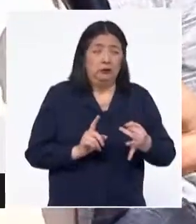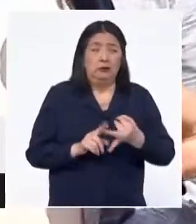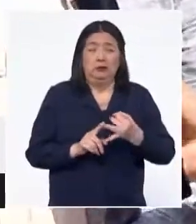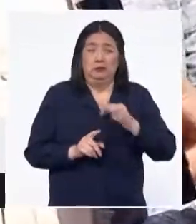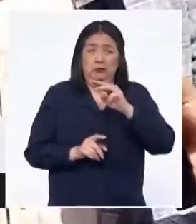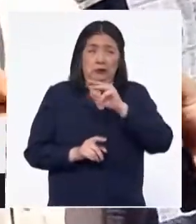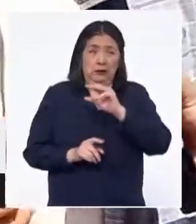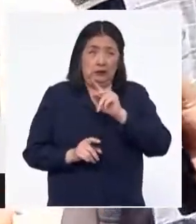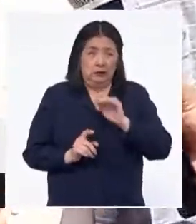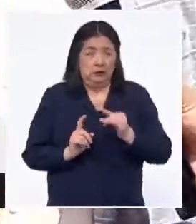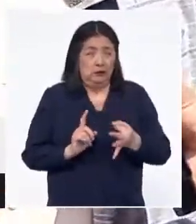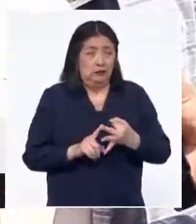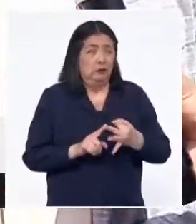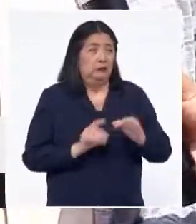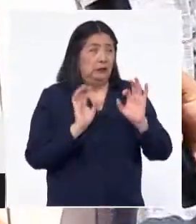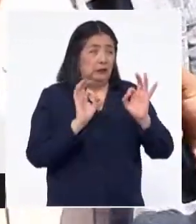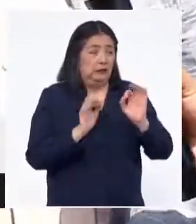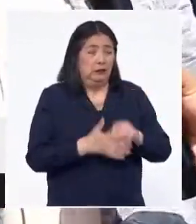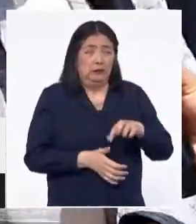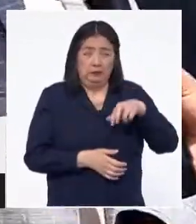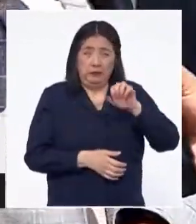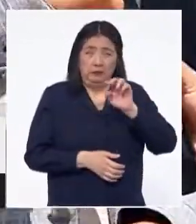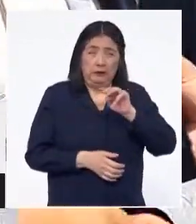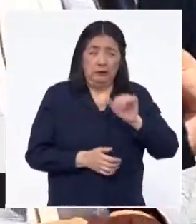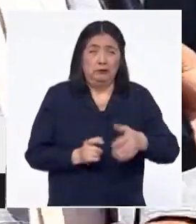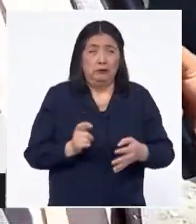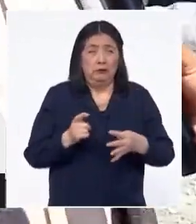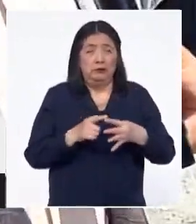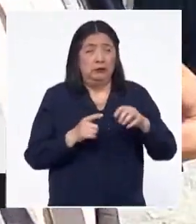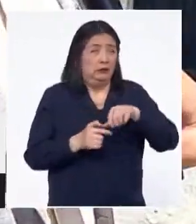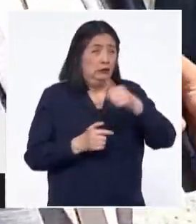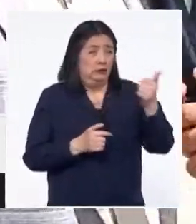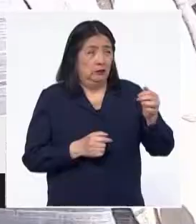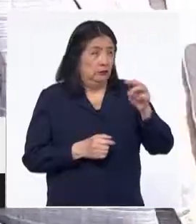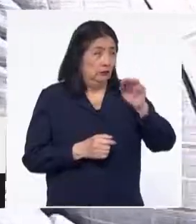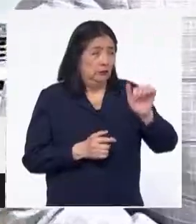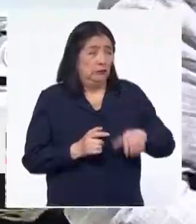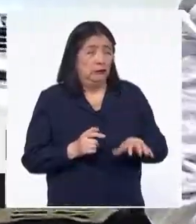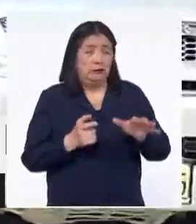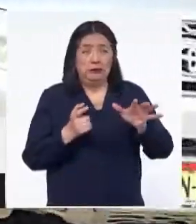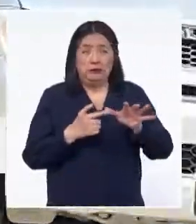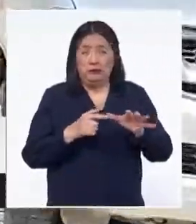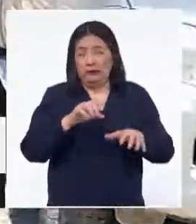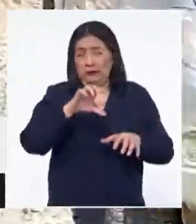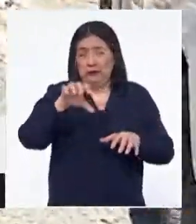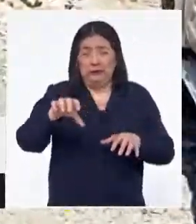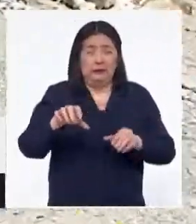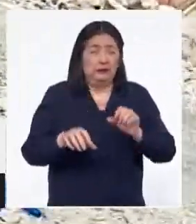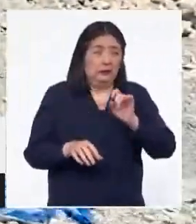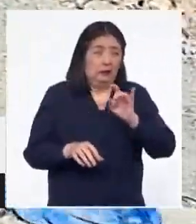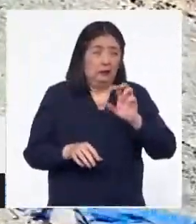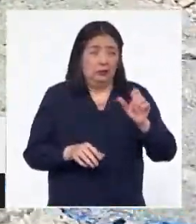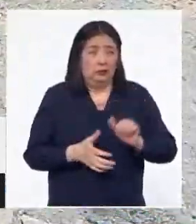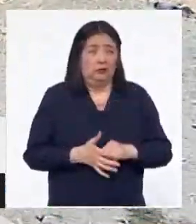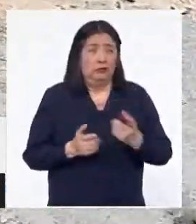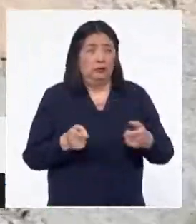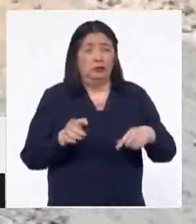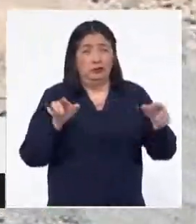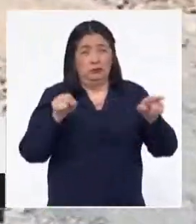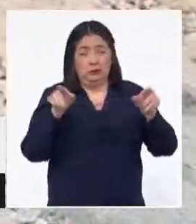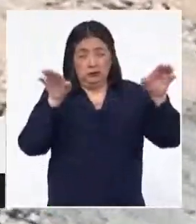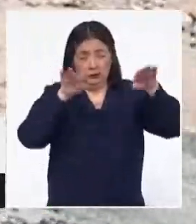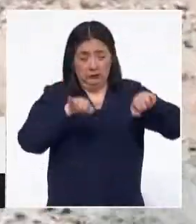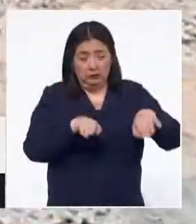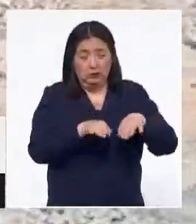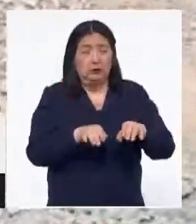Misqui, tenemos en riesgo Pampa y Lima, acá Misqui 2, Sequoia y lo que es el Valle de